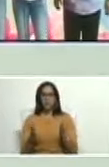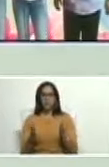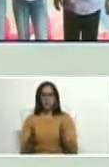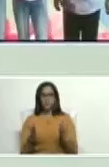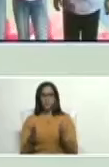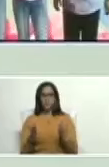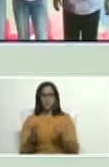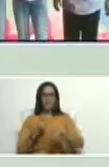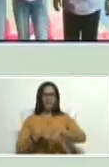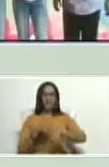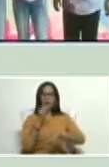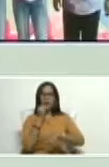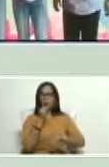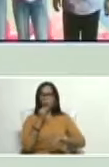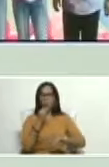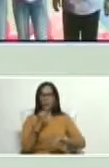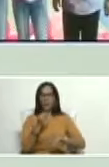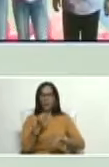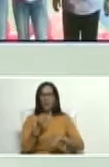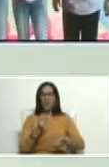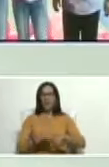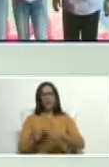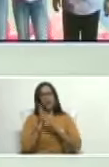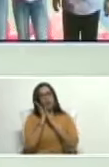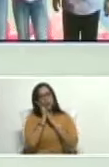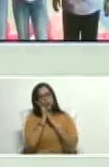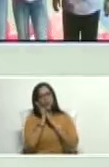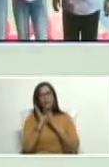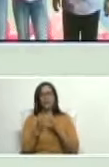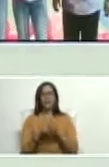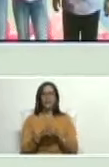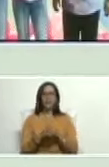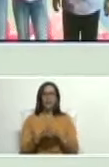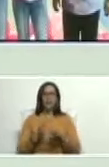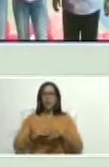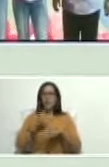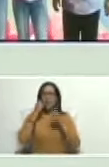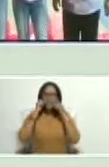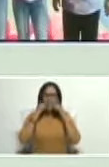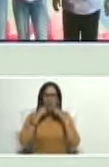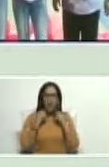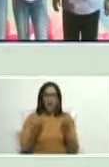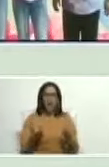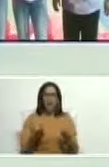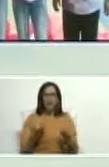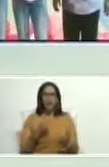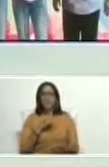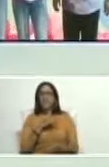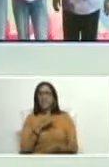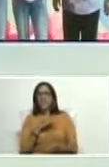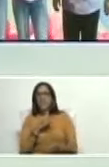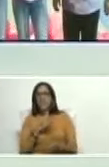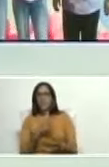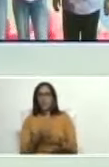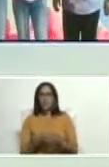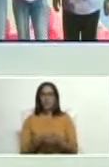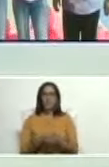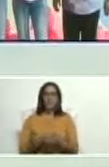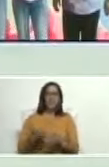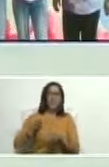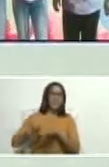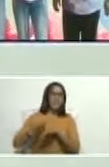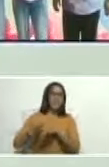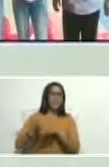¿A qué hora come? ¿A qué hora duerme? ¿Qué está llorando? ¿Qué le duele aquí? ¿Qué le pica